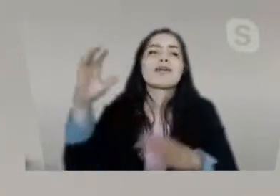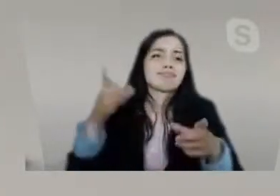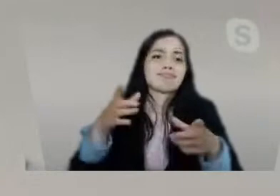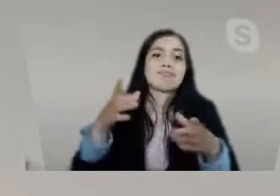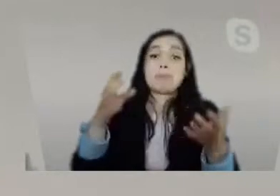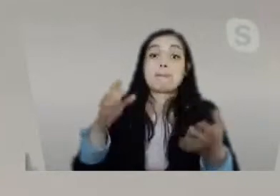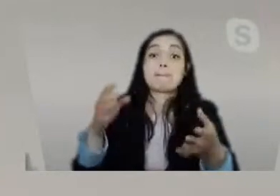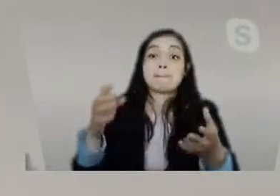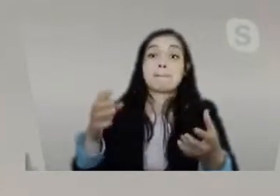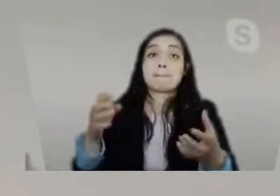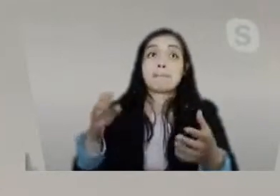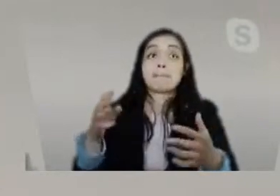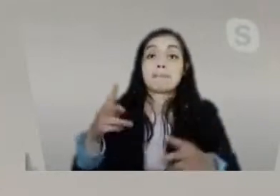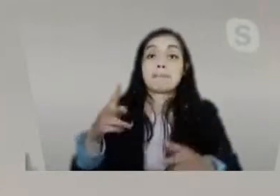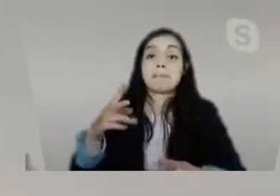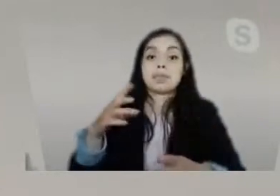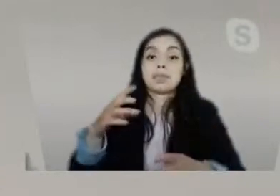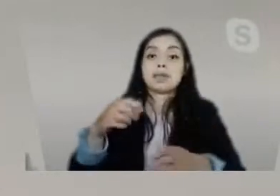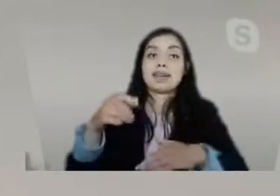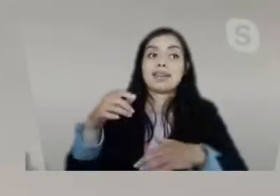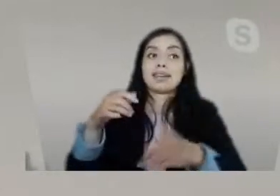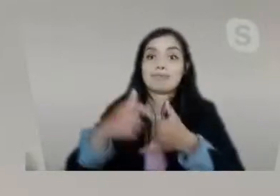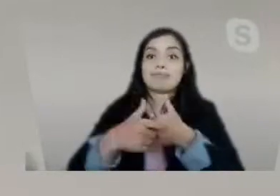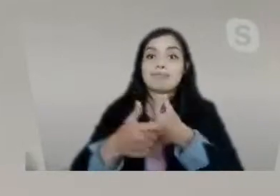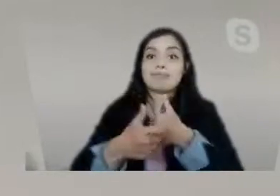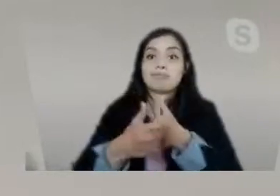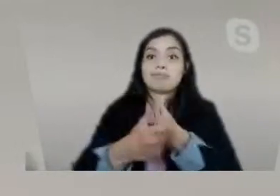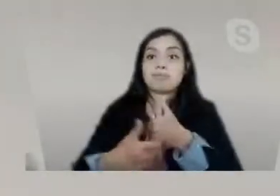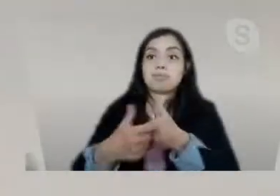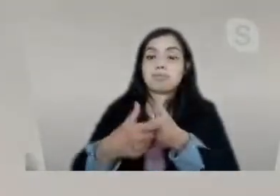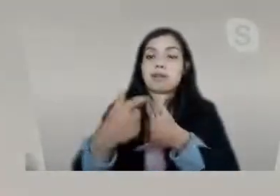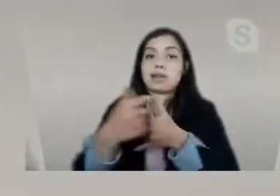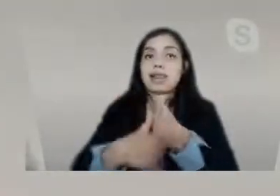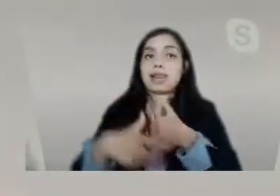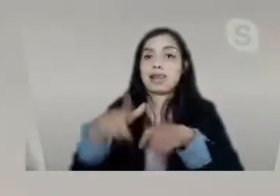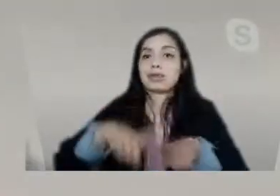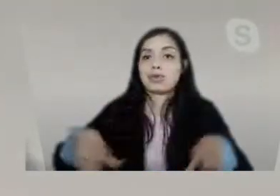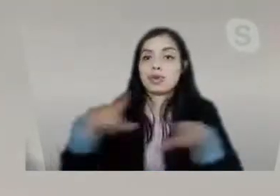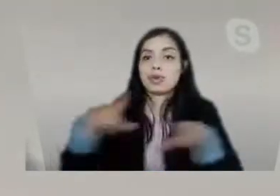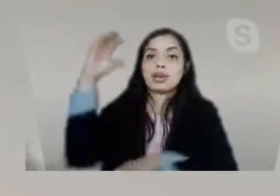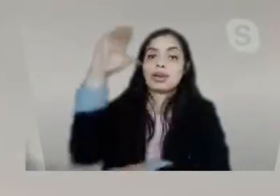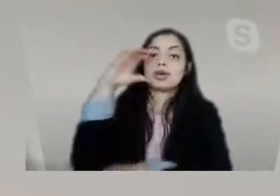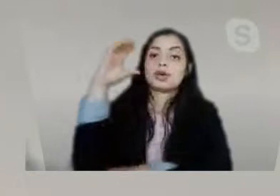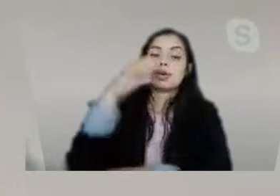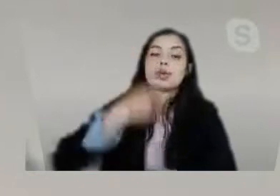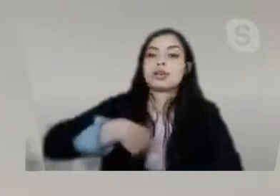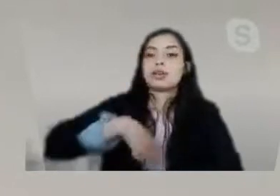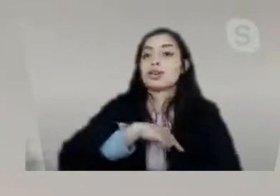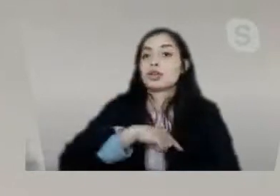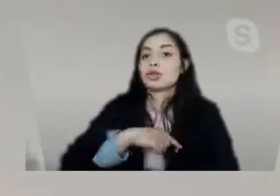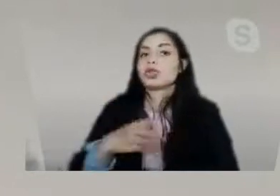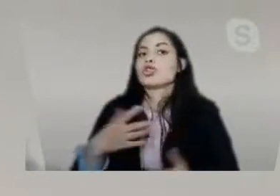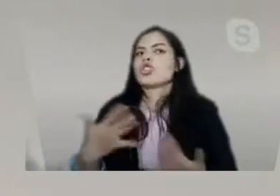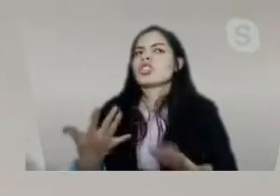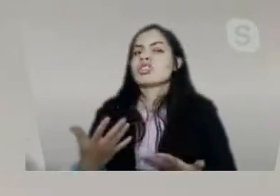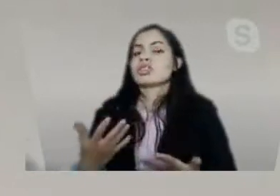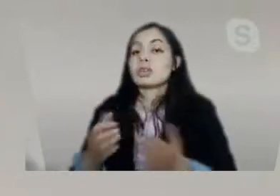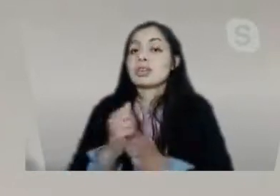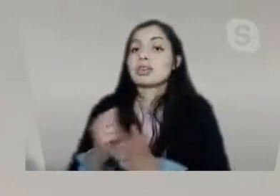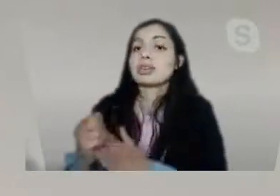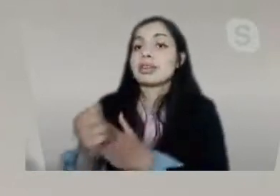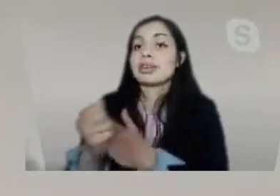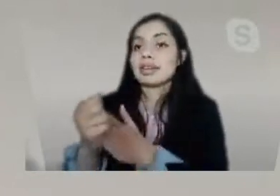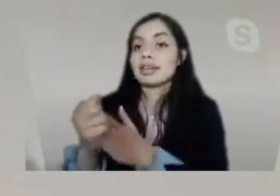ahí, tenemos un recurso enorme y nosotros como guías tenemos una responsabilidad, pues, interesante en empezar a conocer